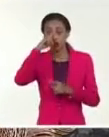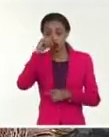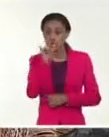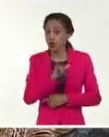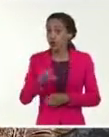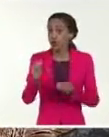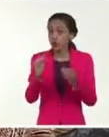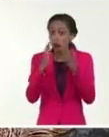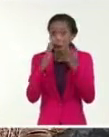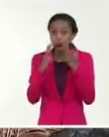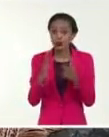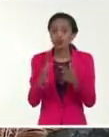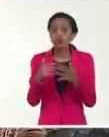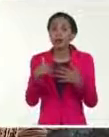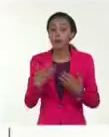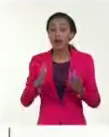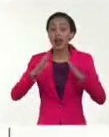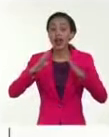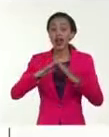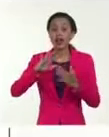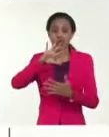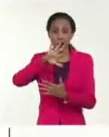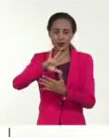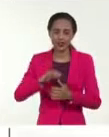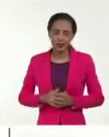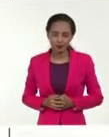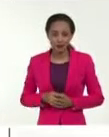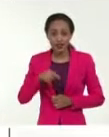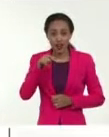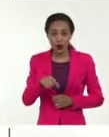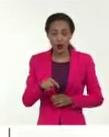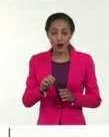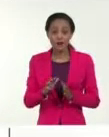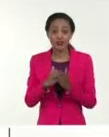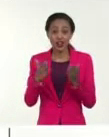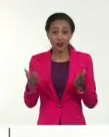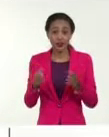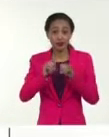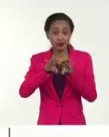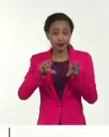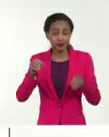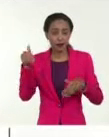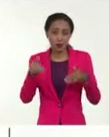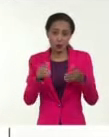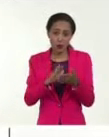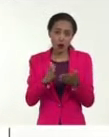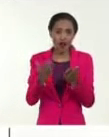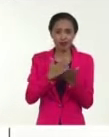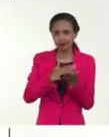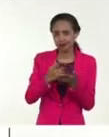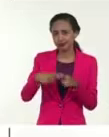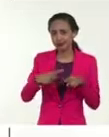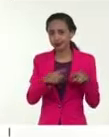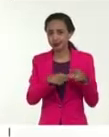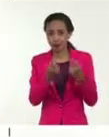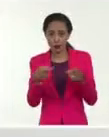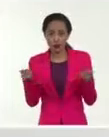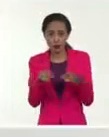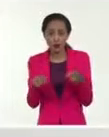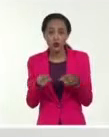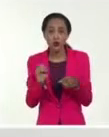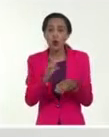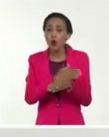connotación importante para la Casa de las Américas. En esta ocasión, la revista publica en su sección de partituras una obra del compositor José